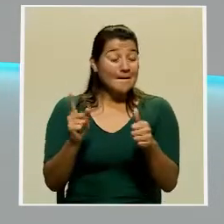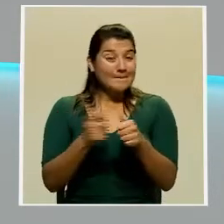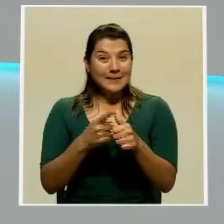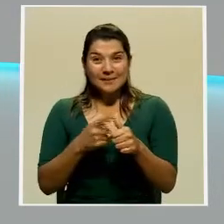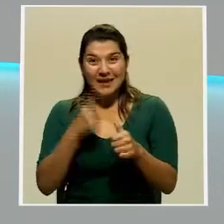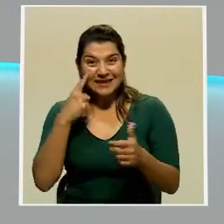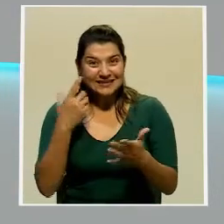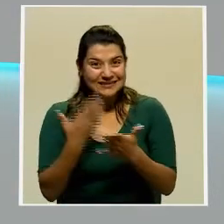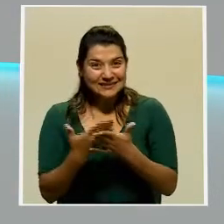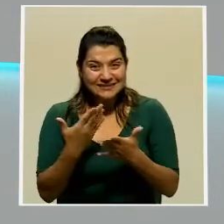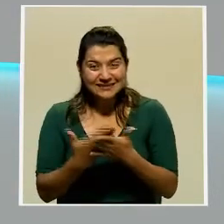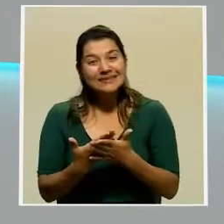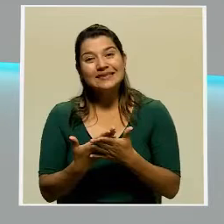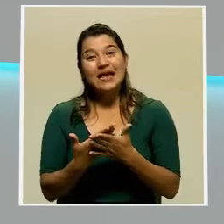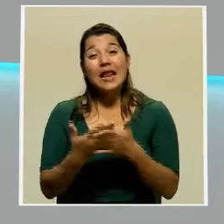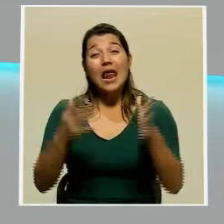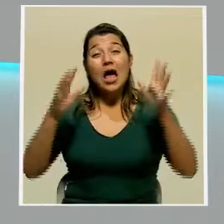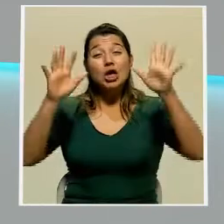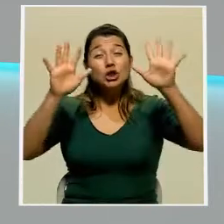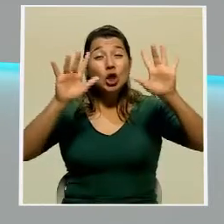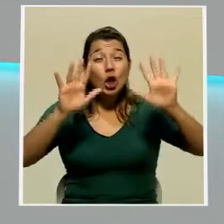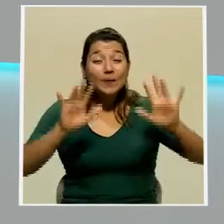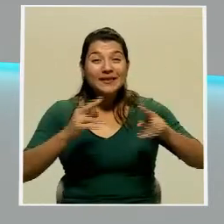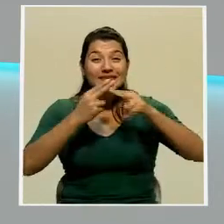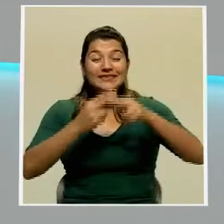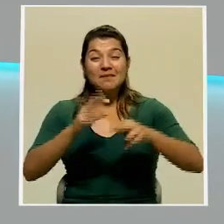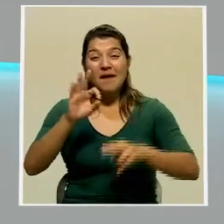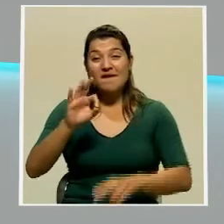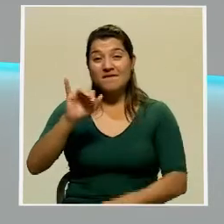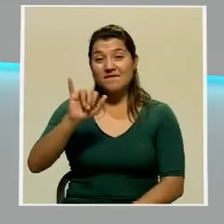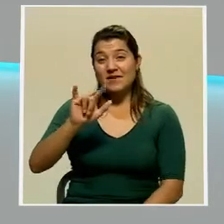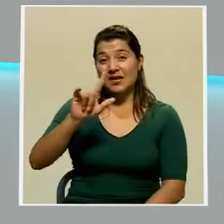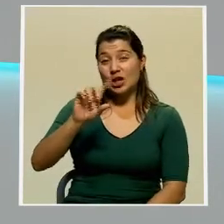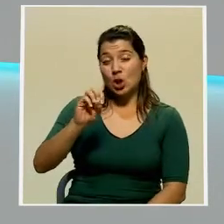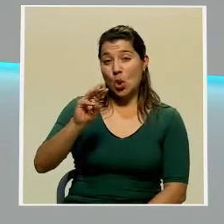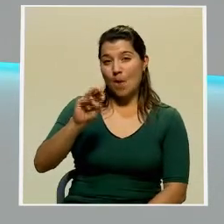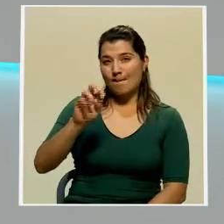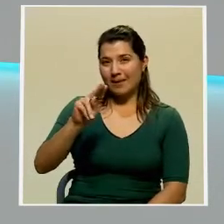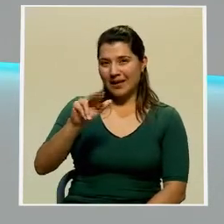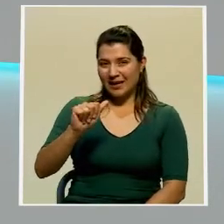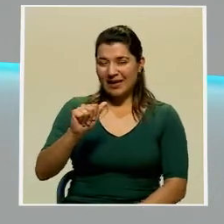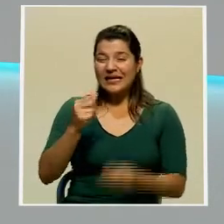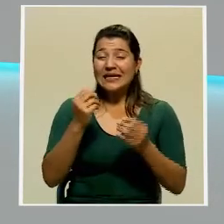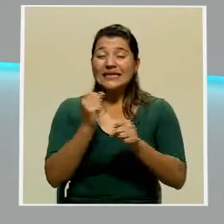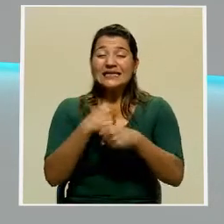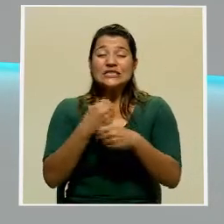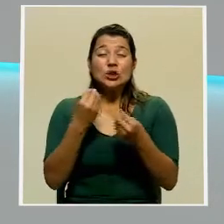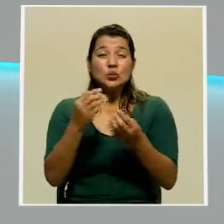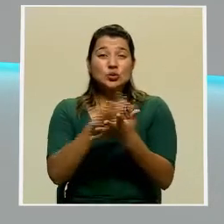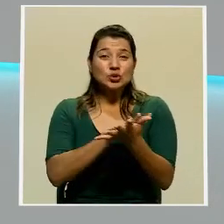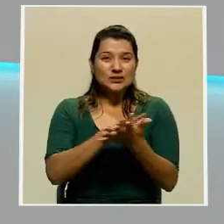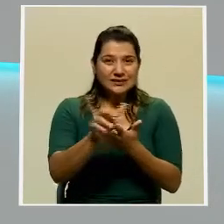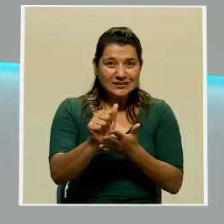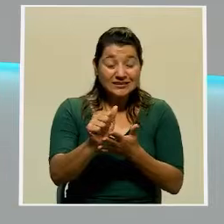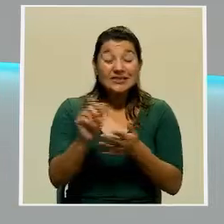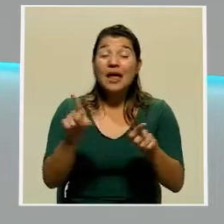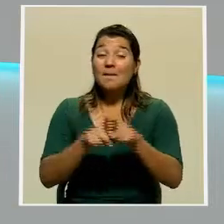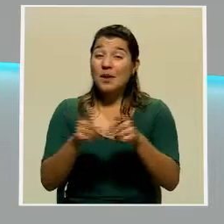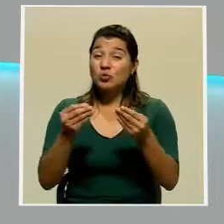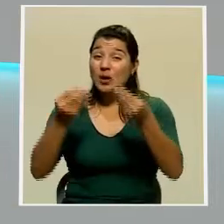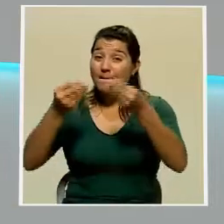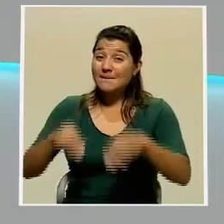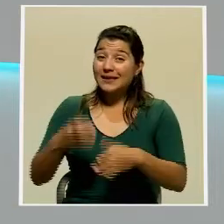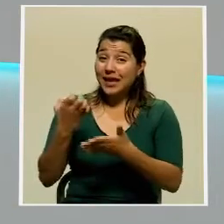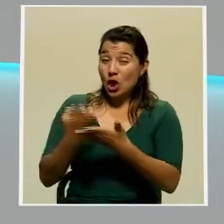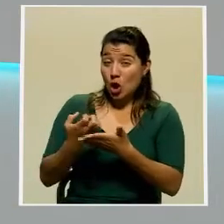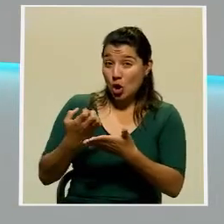constatación es que el azote de la tormenta Filomena ha provocado importantes daños materiales y pérdidas económicas en